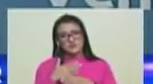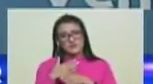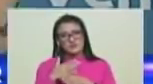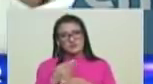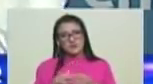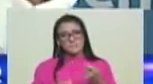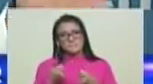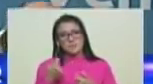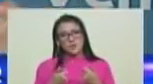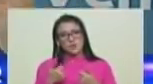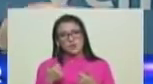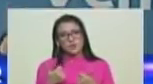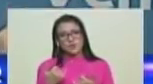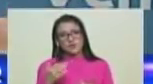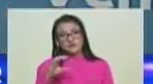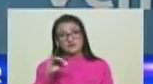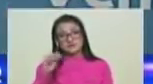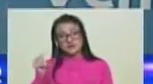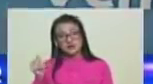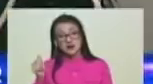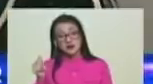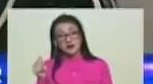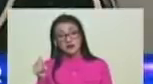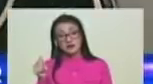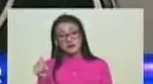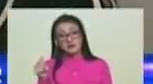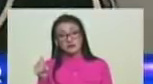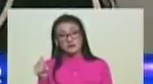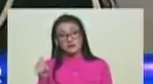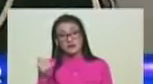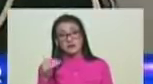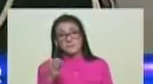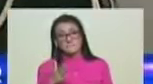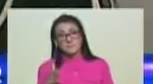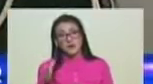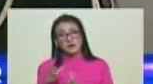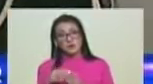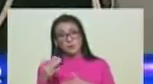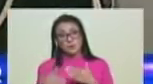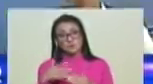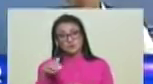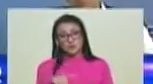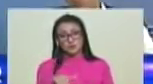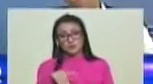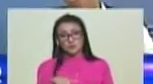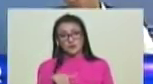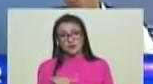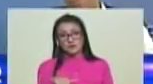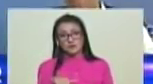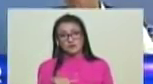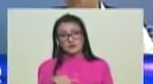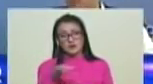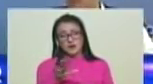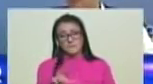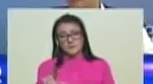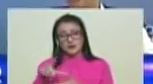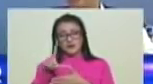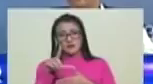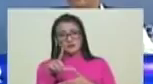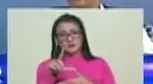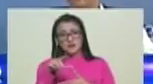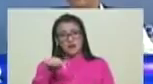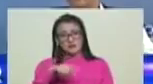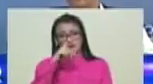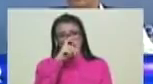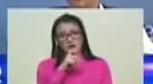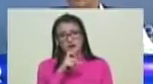casos. Ahorita que la CIA tiene en sus manos planes para todos los procesos electorales que se darían en América Latina este año,